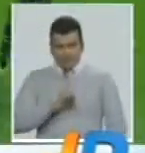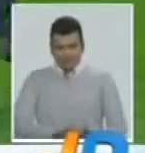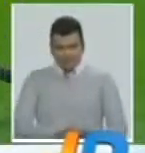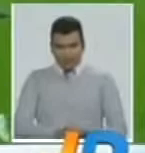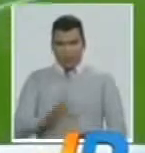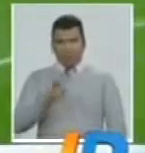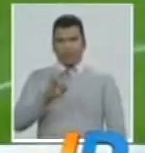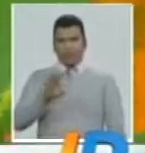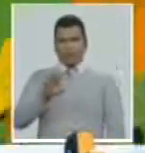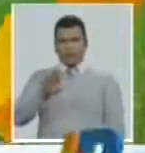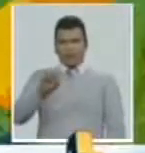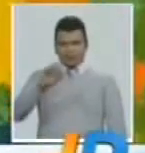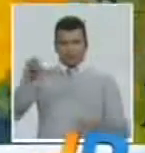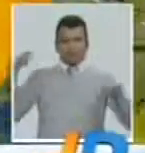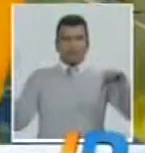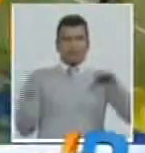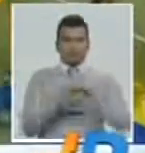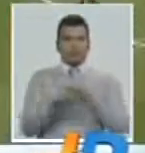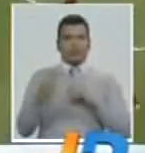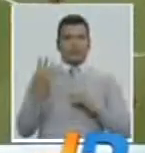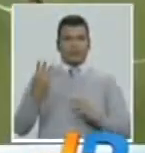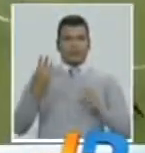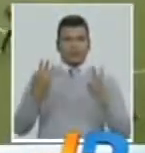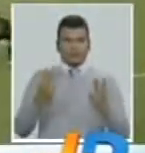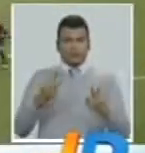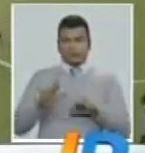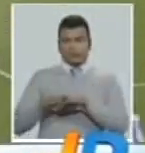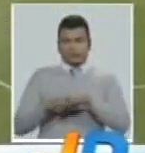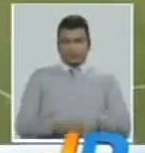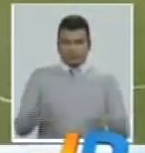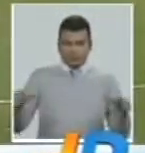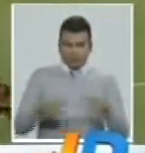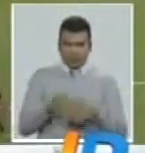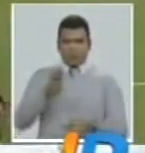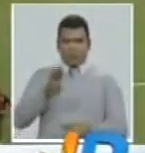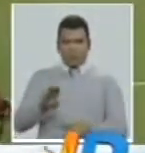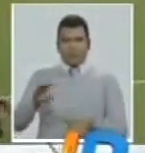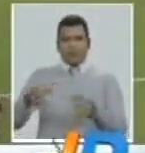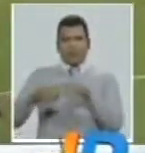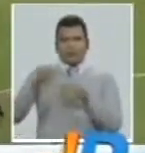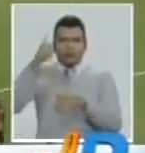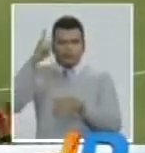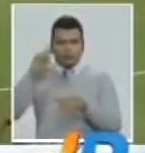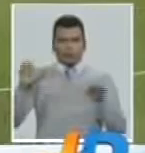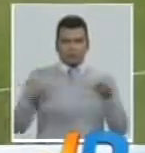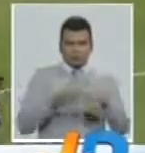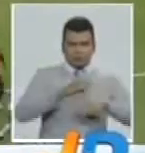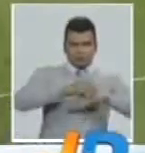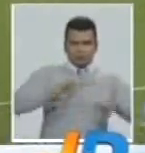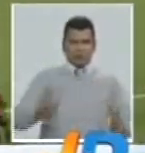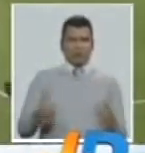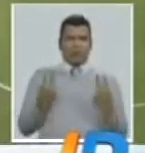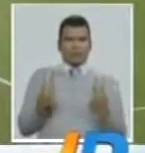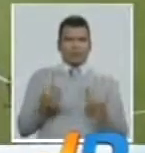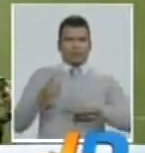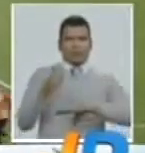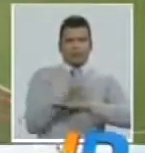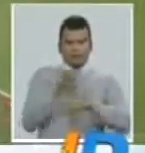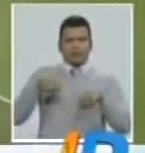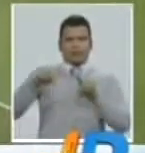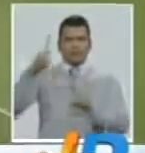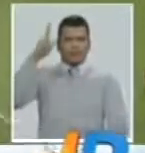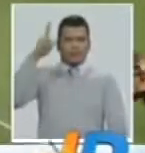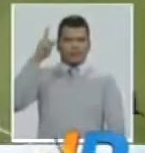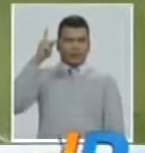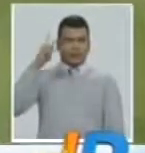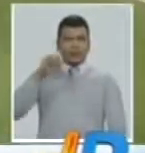el marcador a favor de los locales. Y en el grupo B, las Águilas Doradas y el Deportes Tolima empataron a 2 tantos en el Hernán Ramírez Villegas de Pereira.